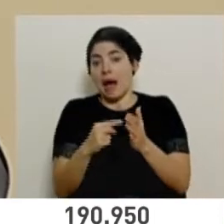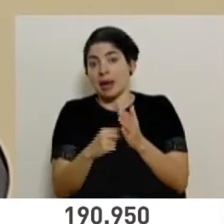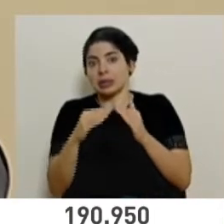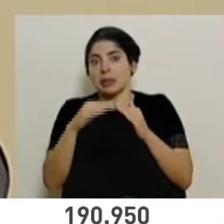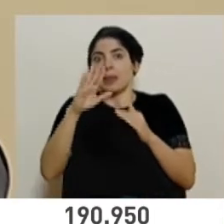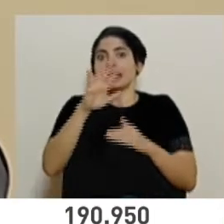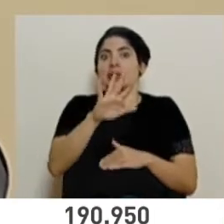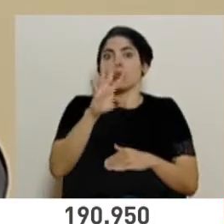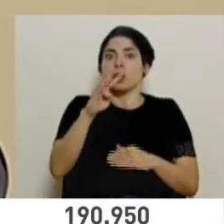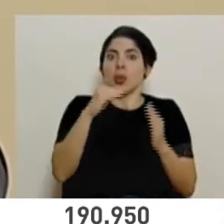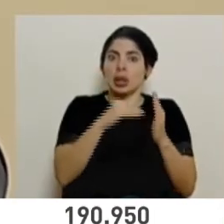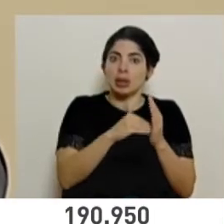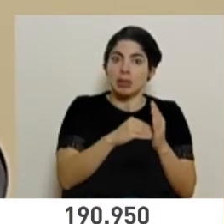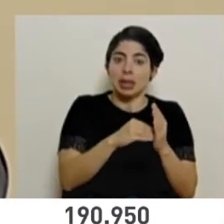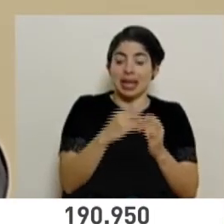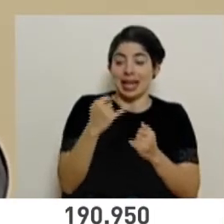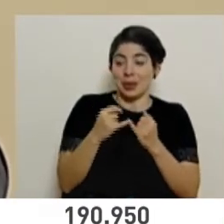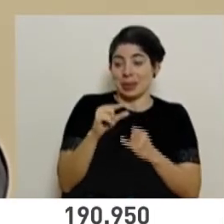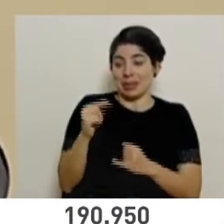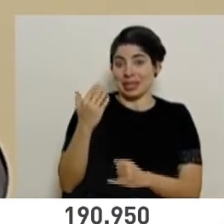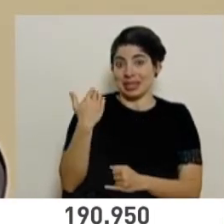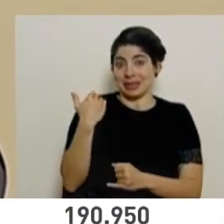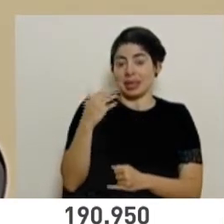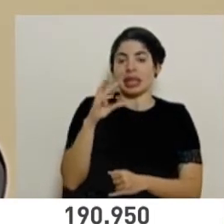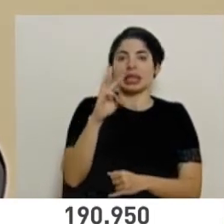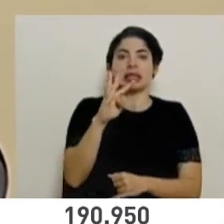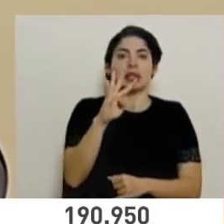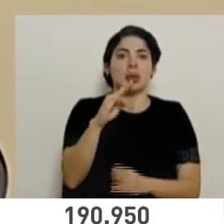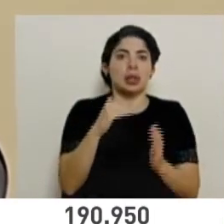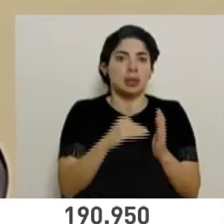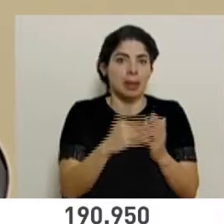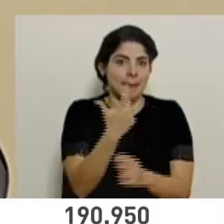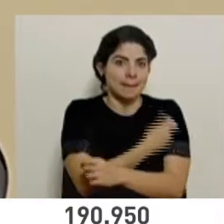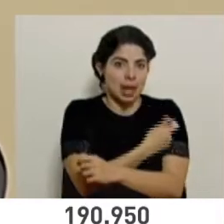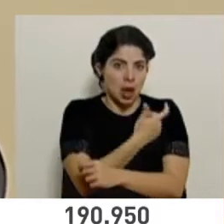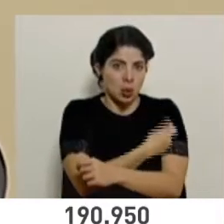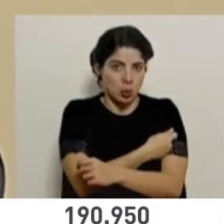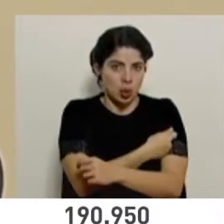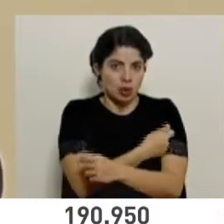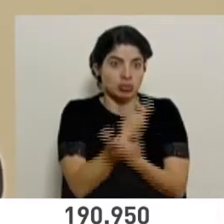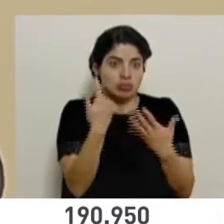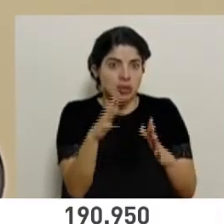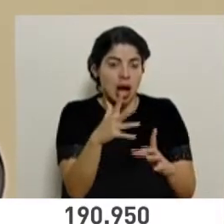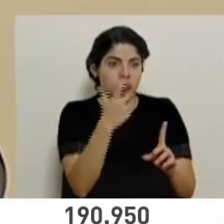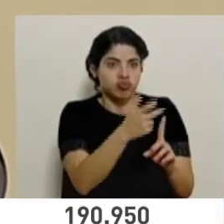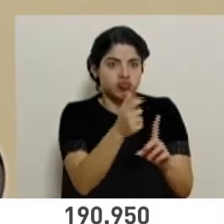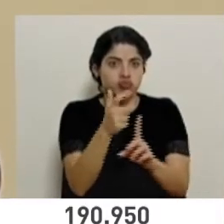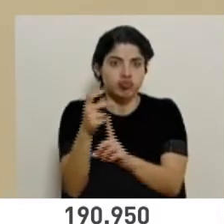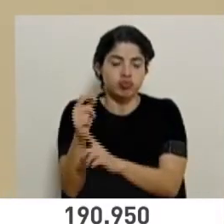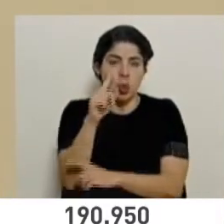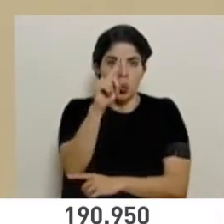más de 54,000, o en la última semana, por ejemplo, a 64,000 vacunas que se colocaron durante una